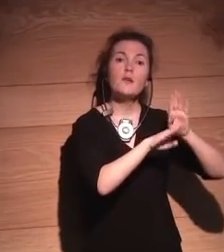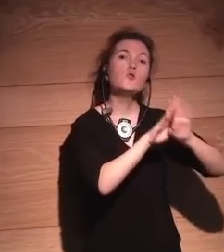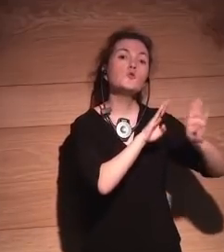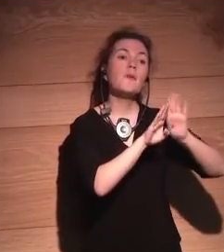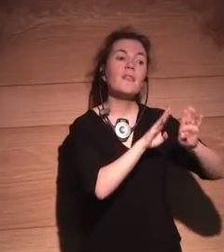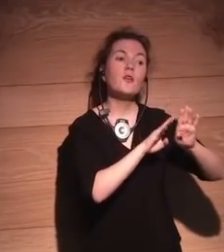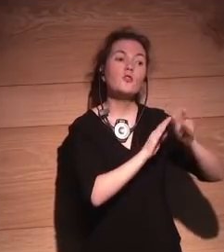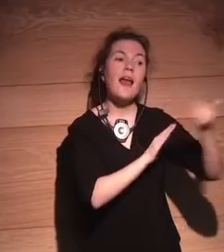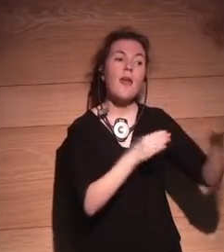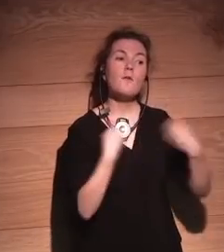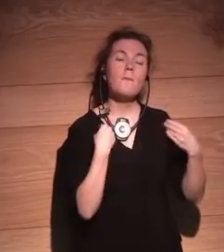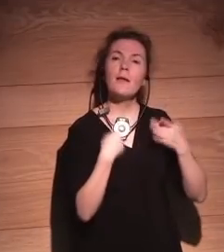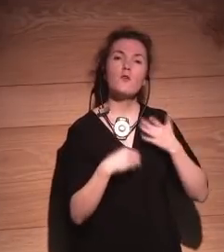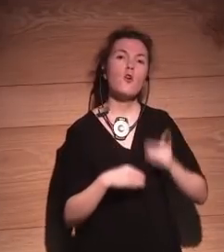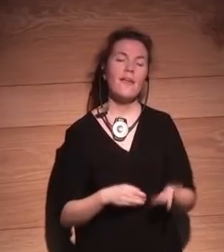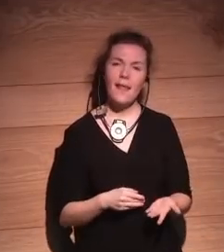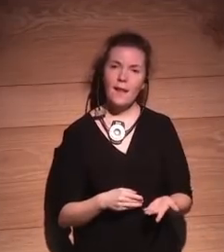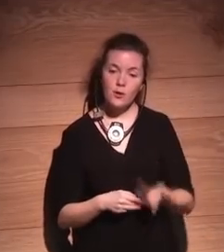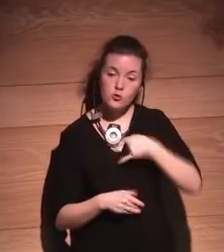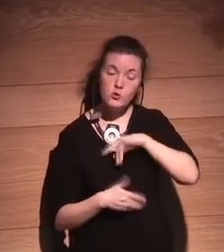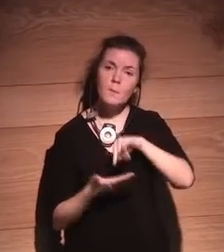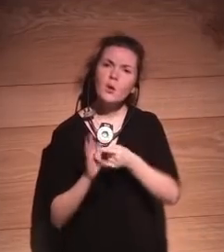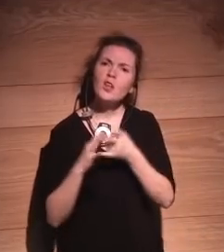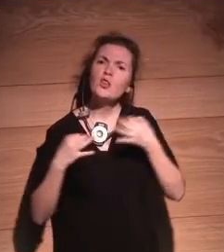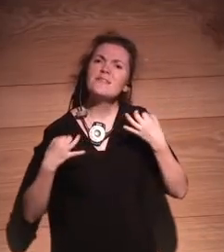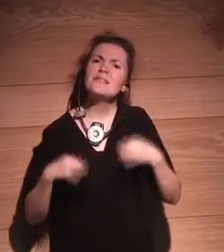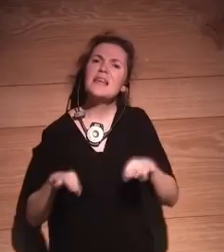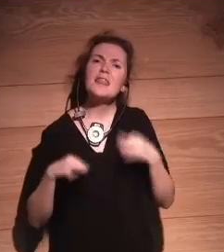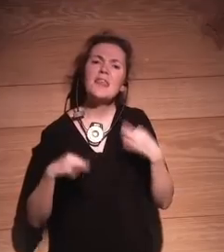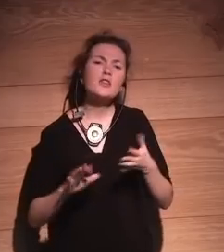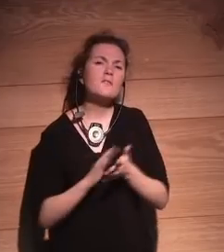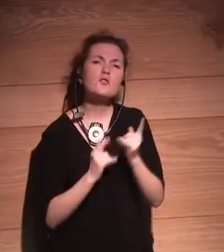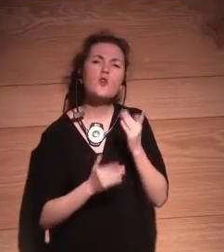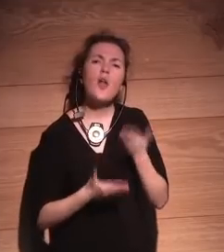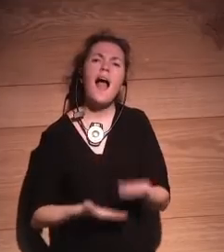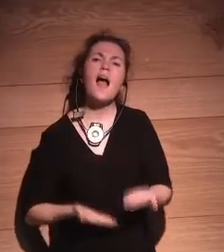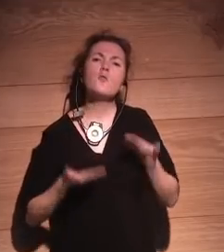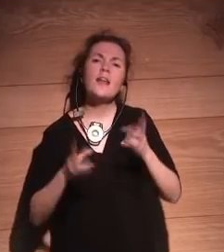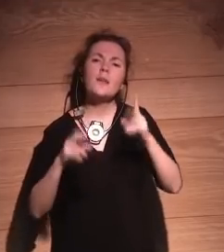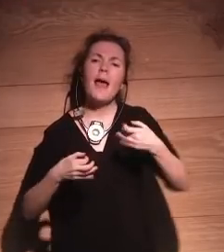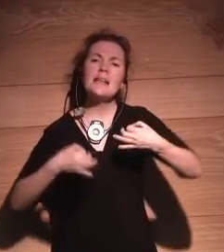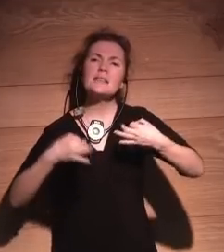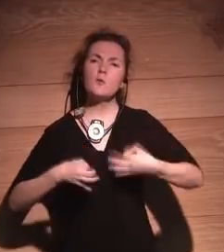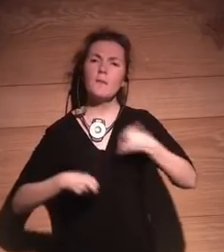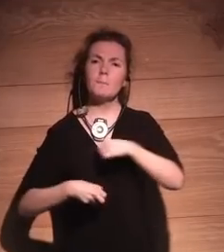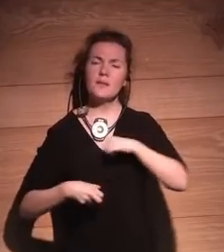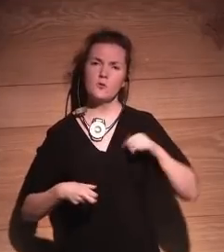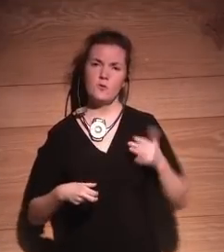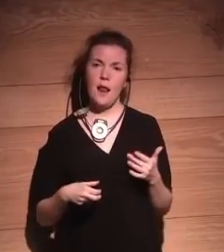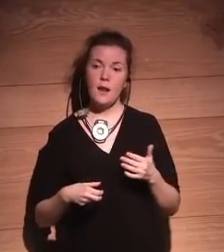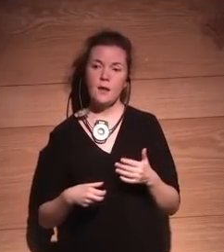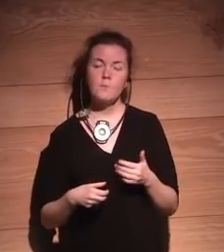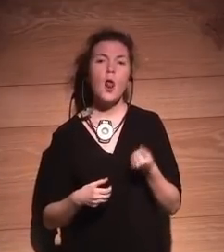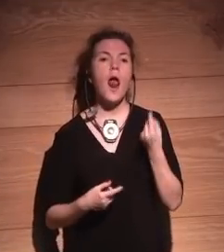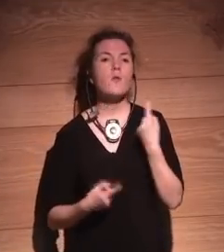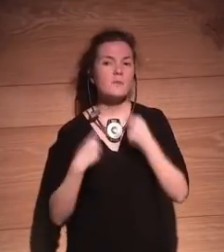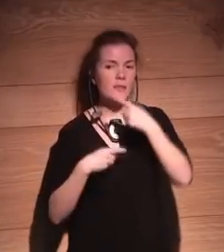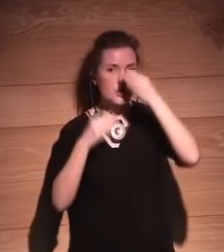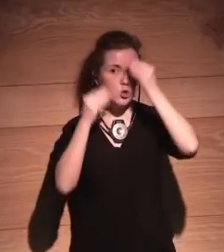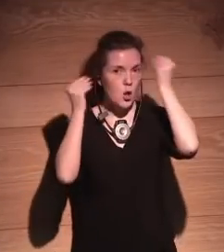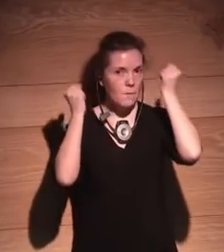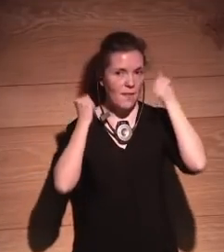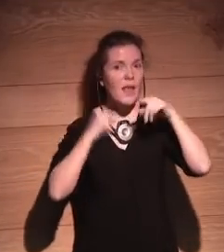que viva al lado. O sea, nosotros hay proyectos que son tan sencillos como ayudarles en la seguridad personal, que esto se nos olvida algunas veces de